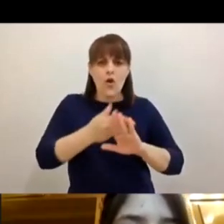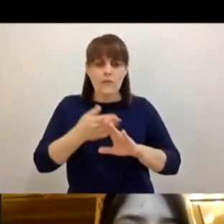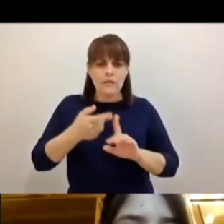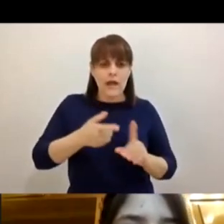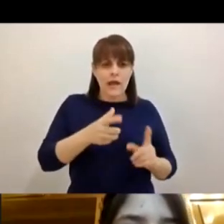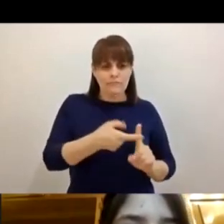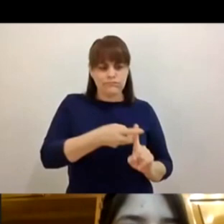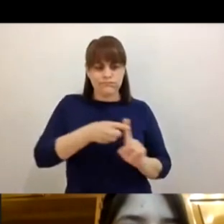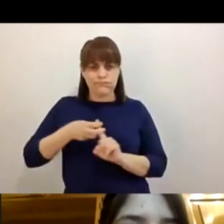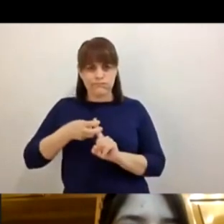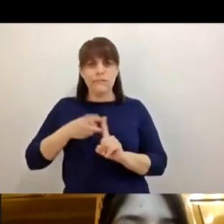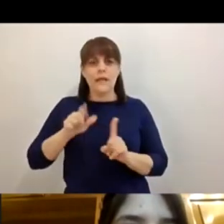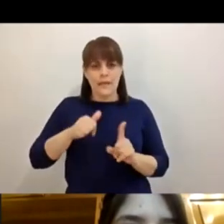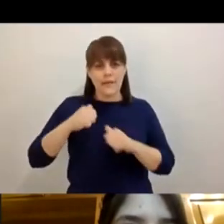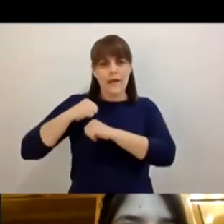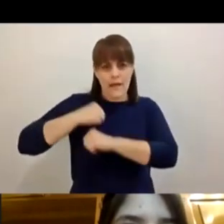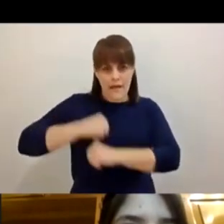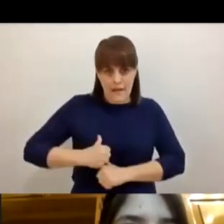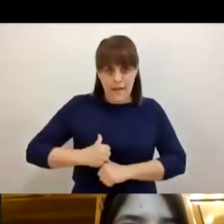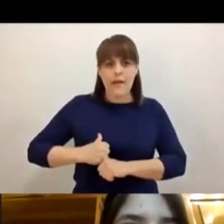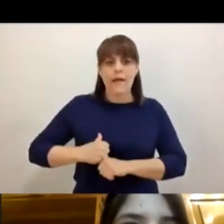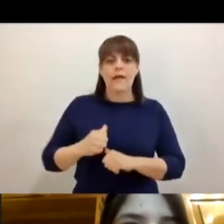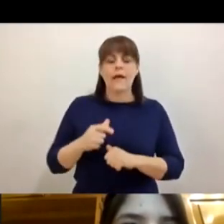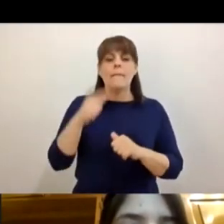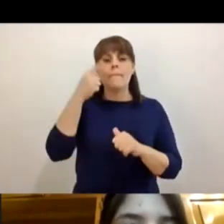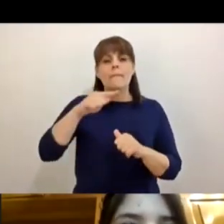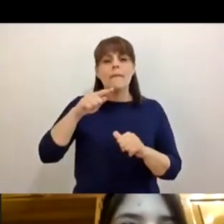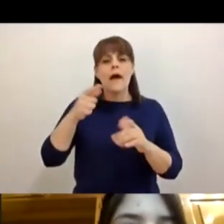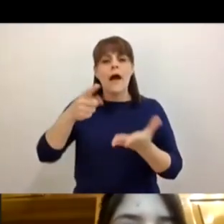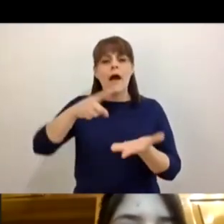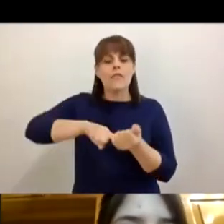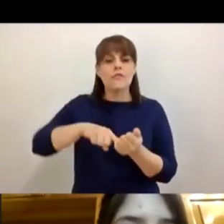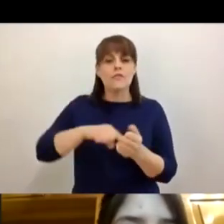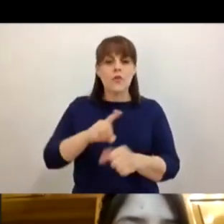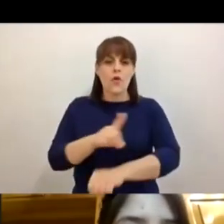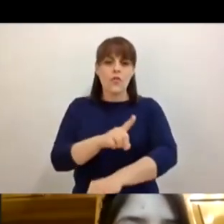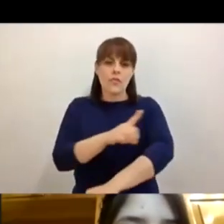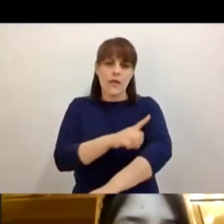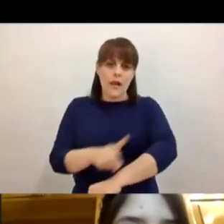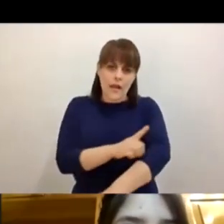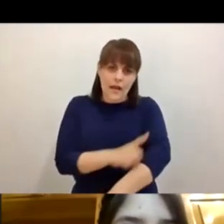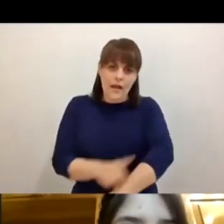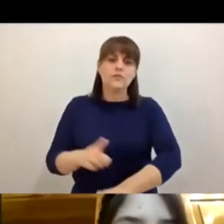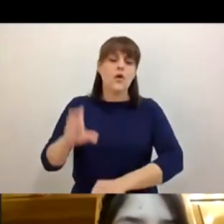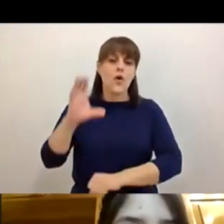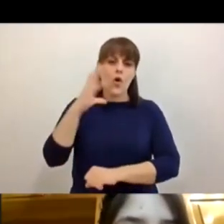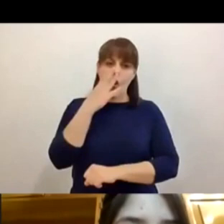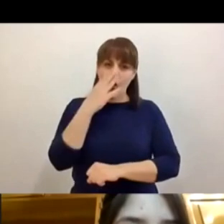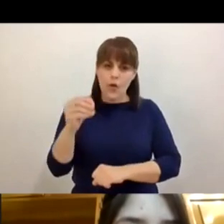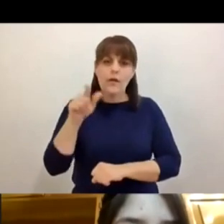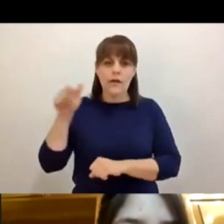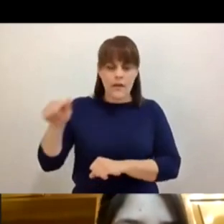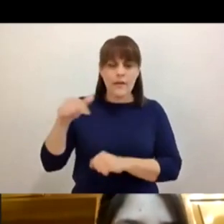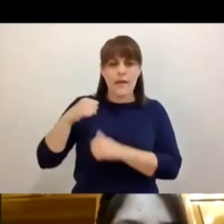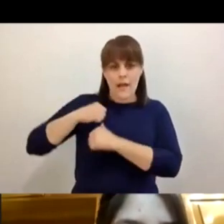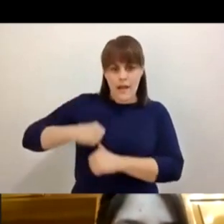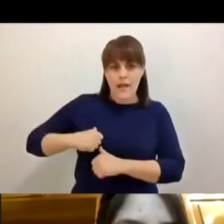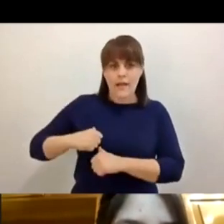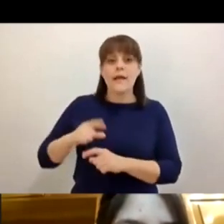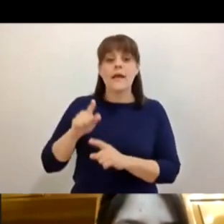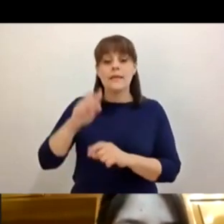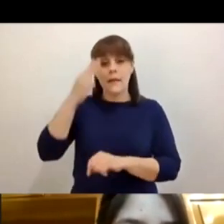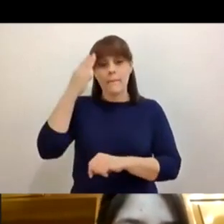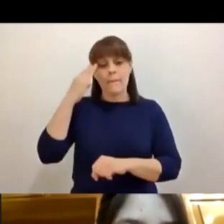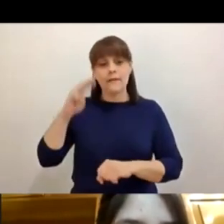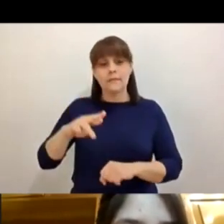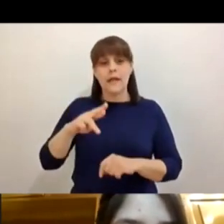Vulnerables y Equidad de Género en la Delegación Coyoacán. Ella es licenciada en Psicología y cuenta con estudios de la maestría en Derechos Humanos